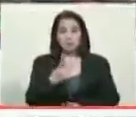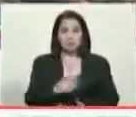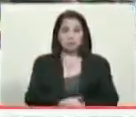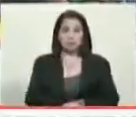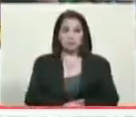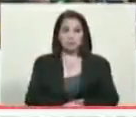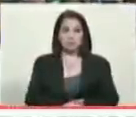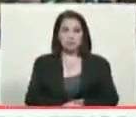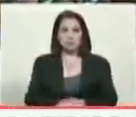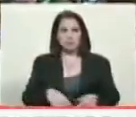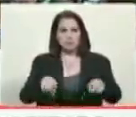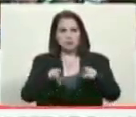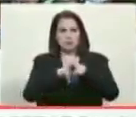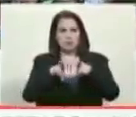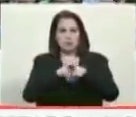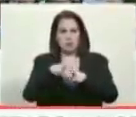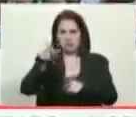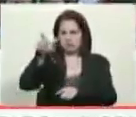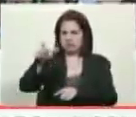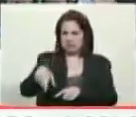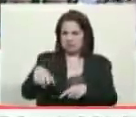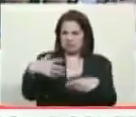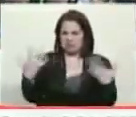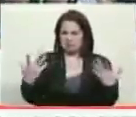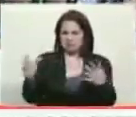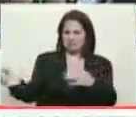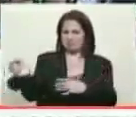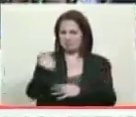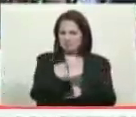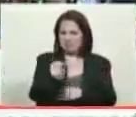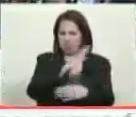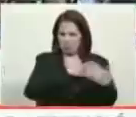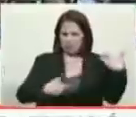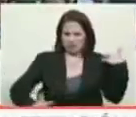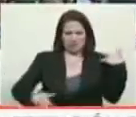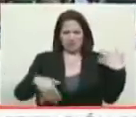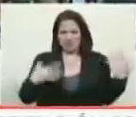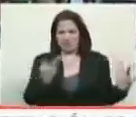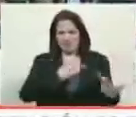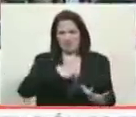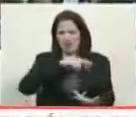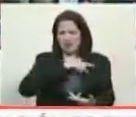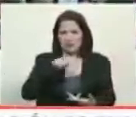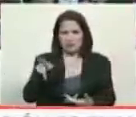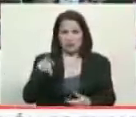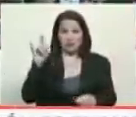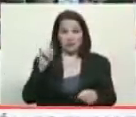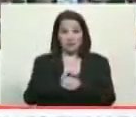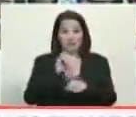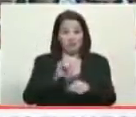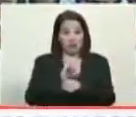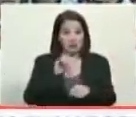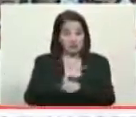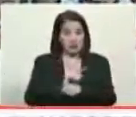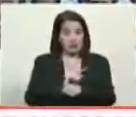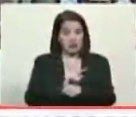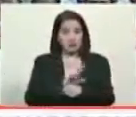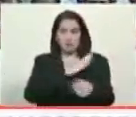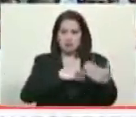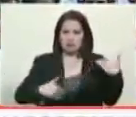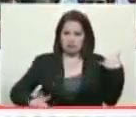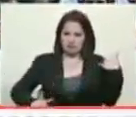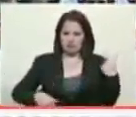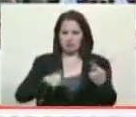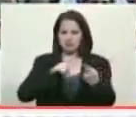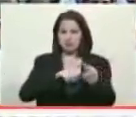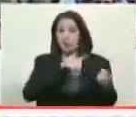un fantasma, que un fantoche es presidente de la República, serán faltas absolutas del presidente o presidenta de la República